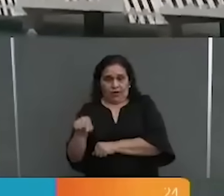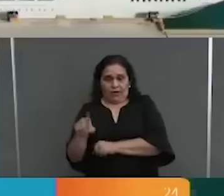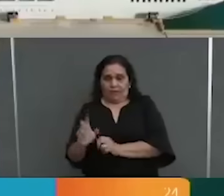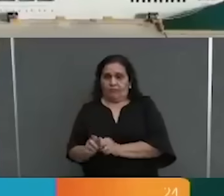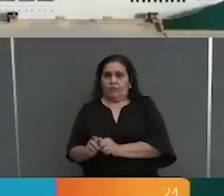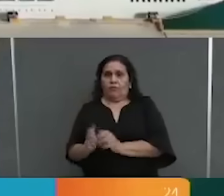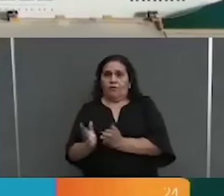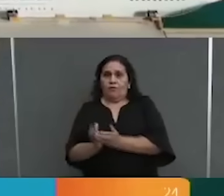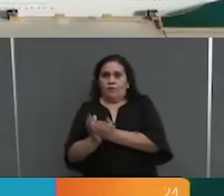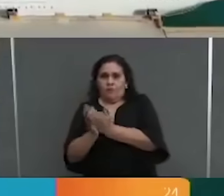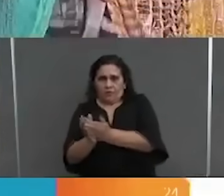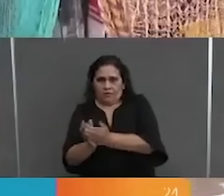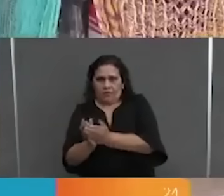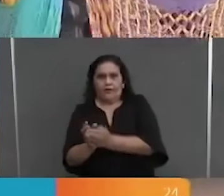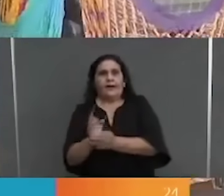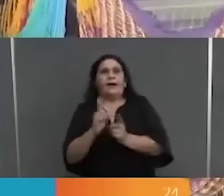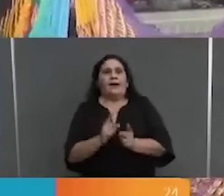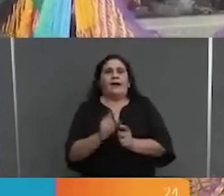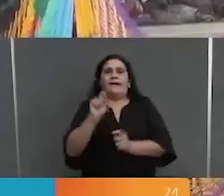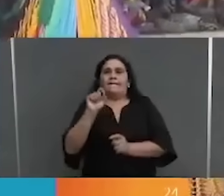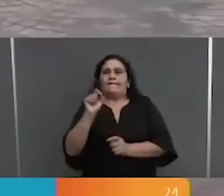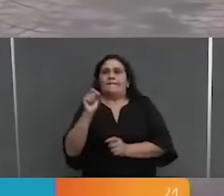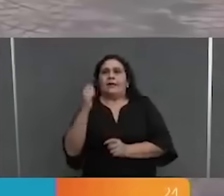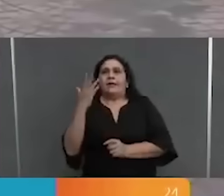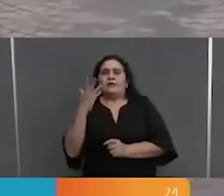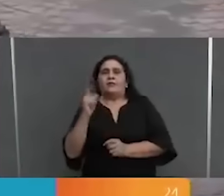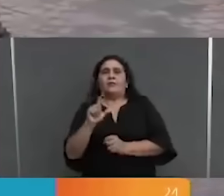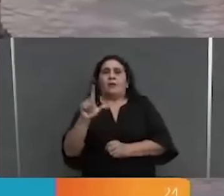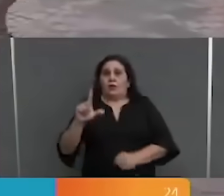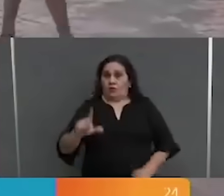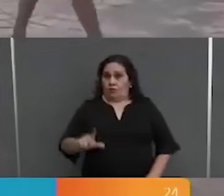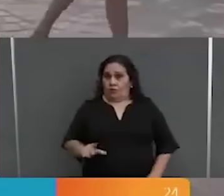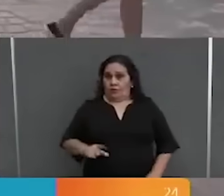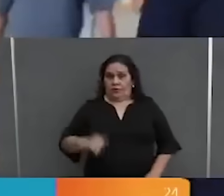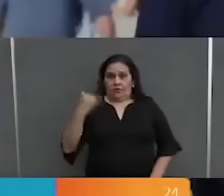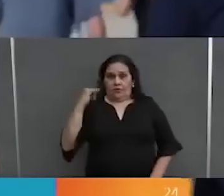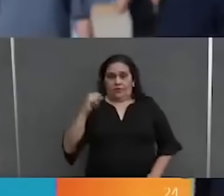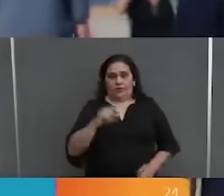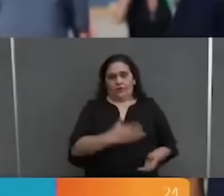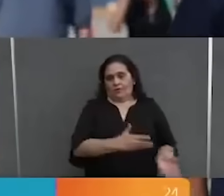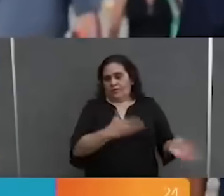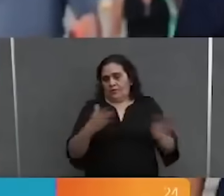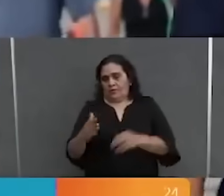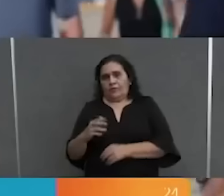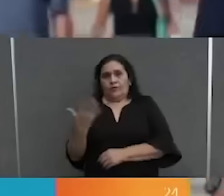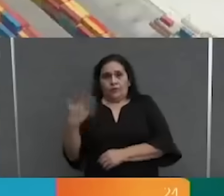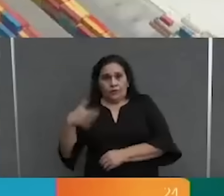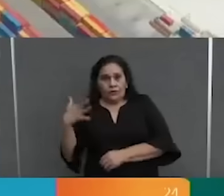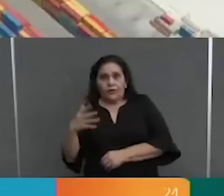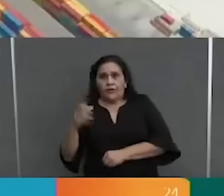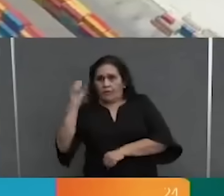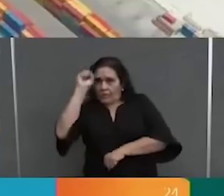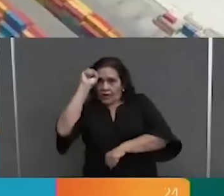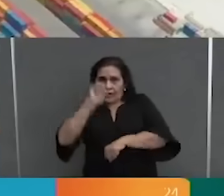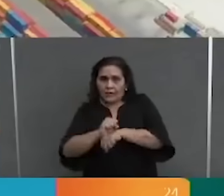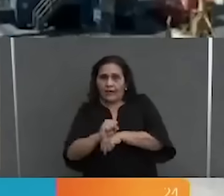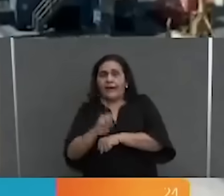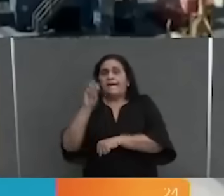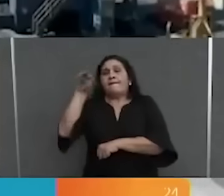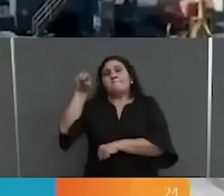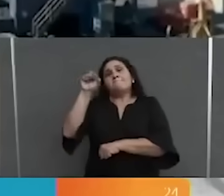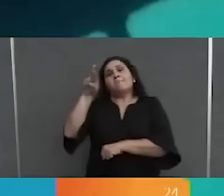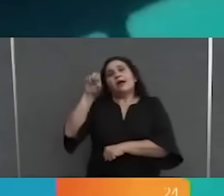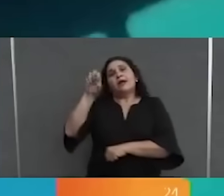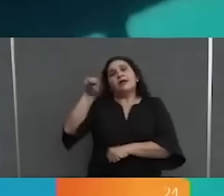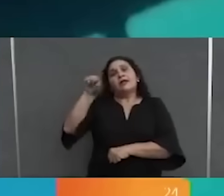que 25 sean para el gobierno del estado y 15 sean para la SIPONA, o sea, para la Secretaría de Marina. El